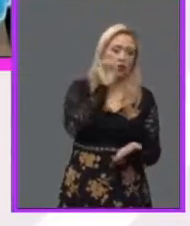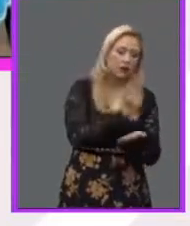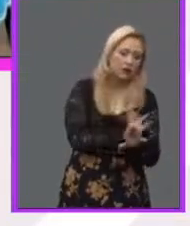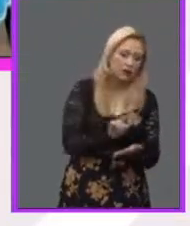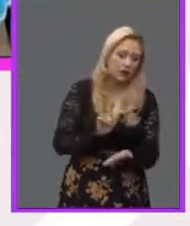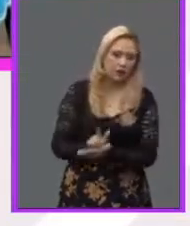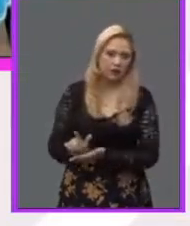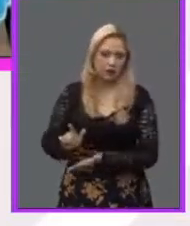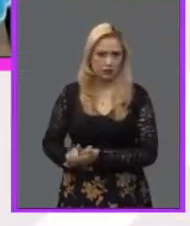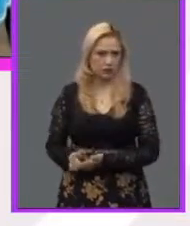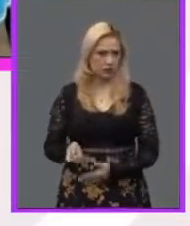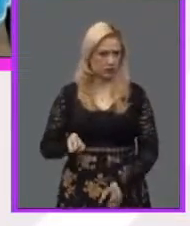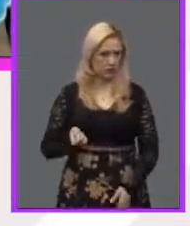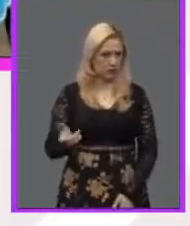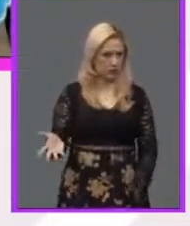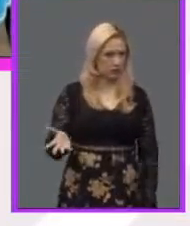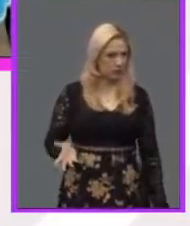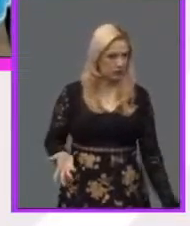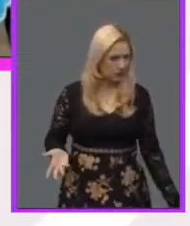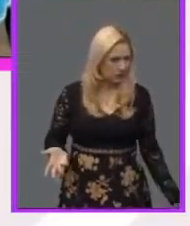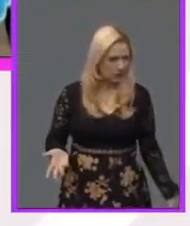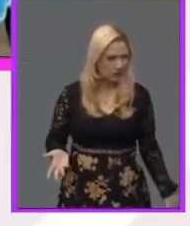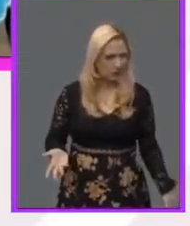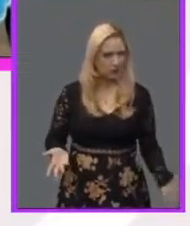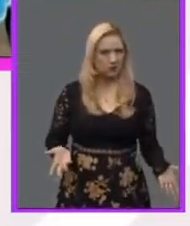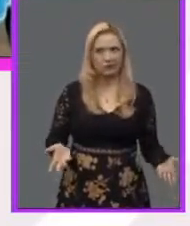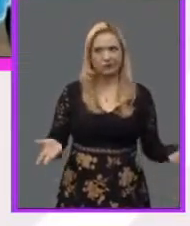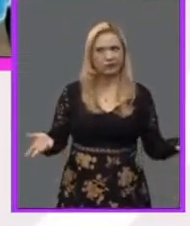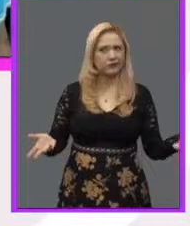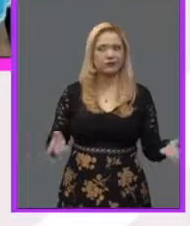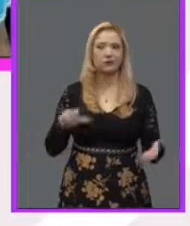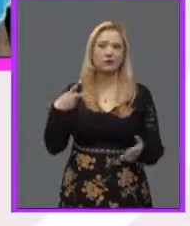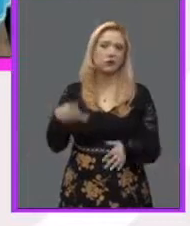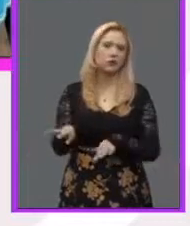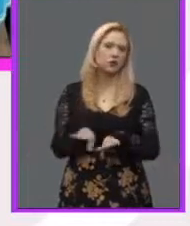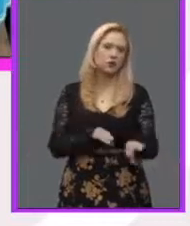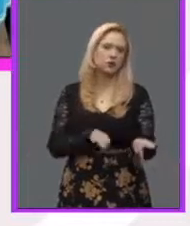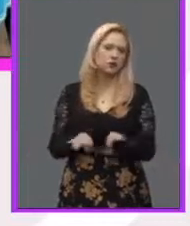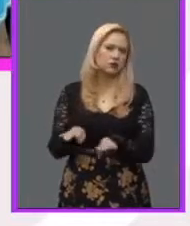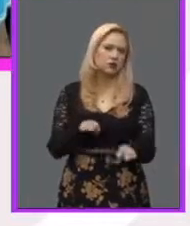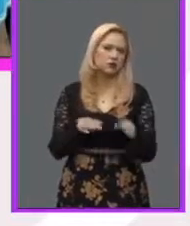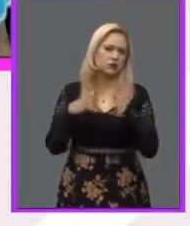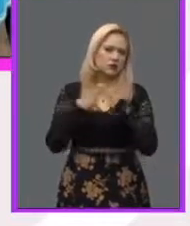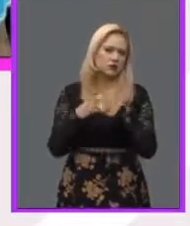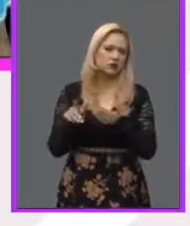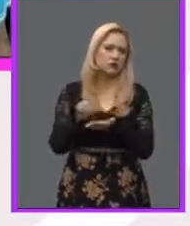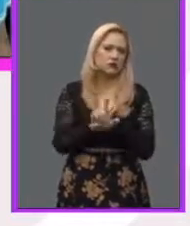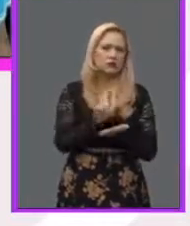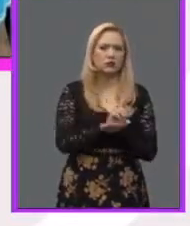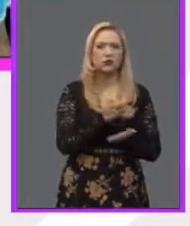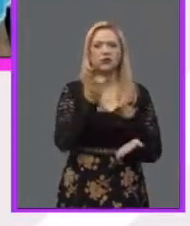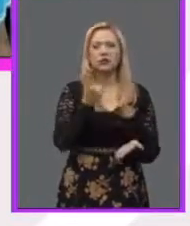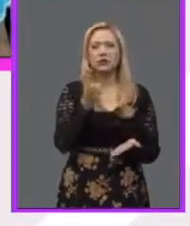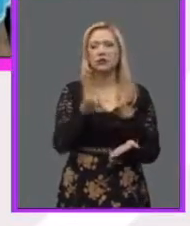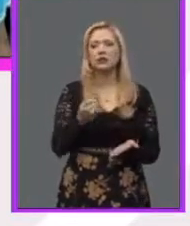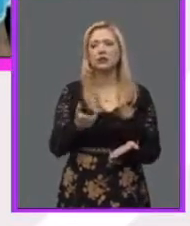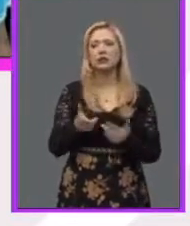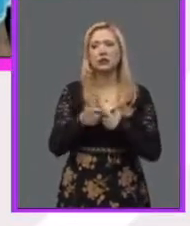servicio doméstico, como se le llama, ¿no? Y que es básicamente una manera, digamos, de perpetuar esta